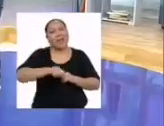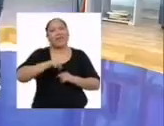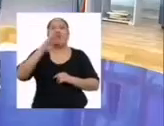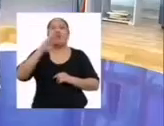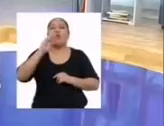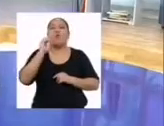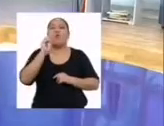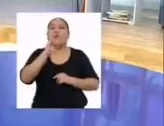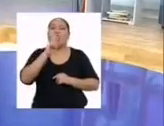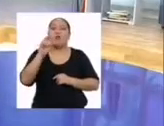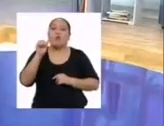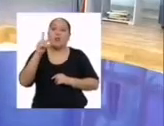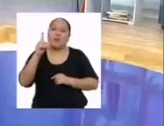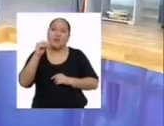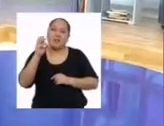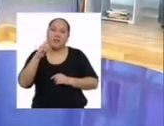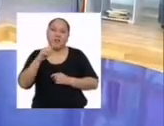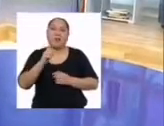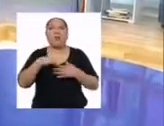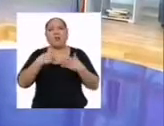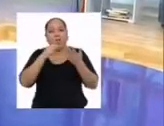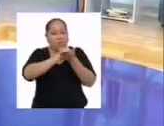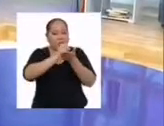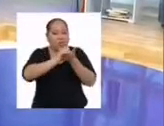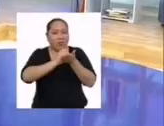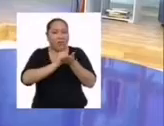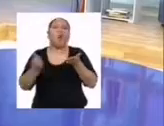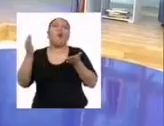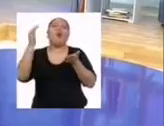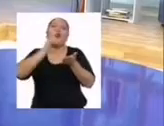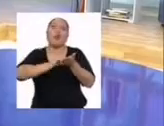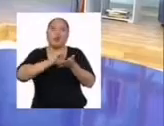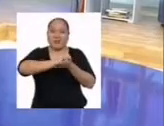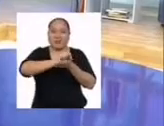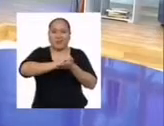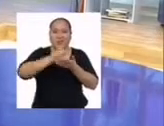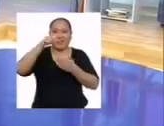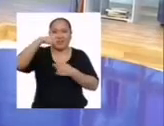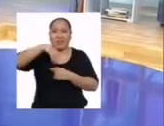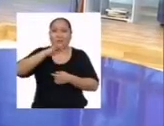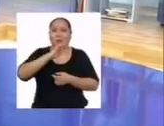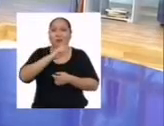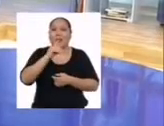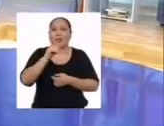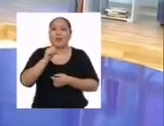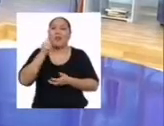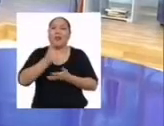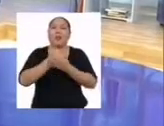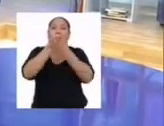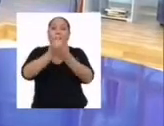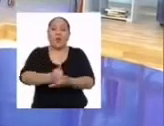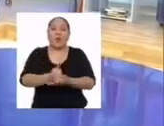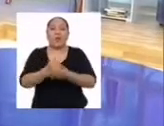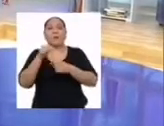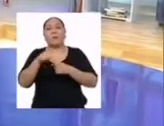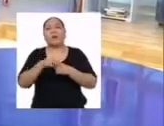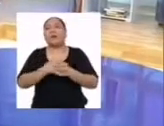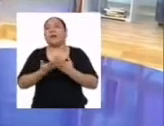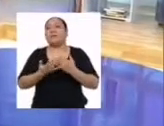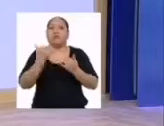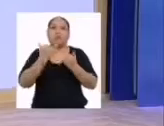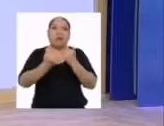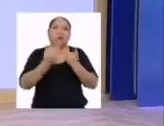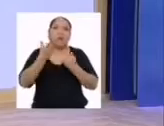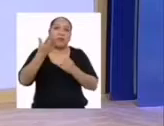borrador. Pueden tachar y volver a empezar. Este borrador les servirá para hacer un texto final más